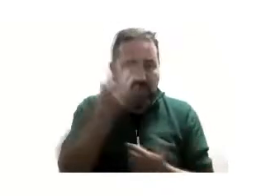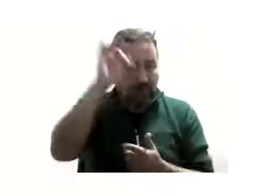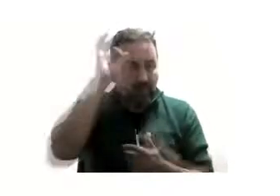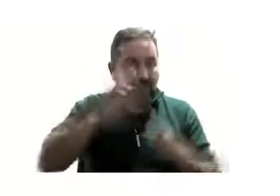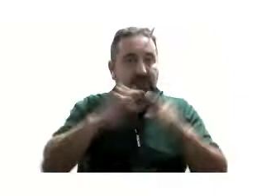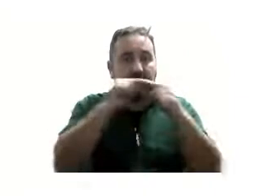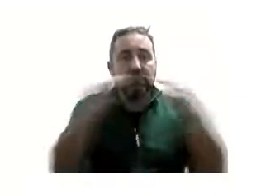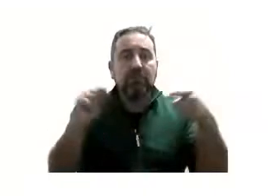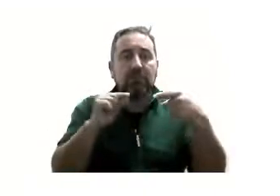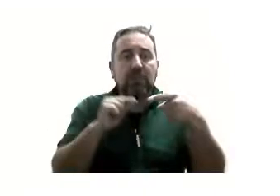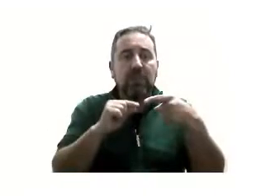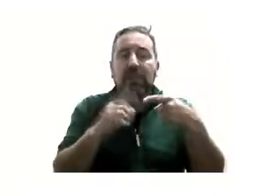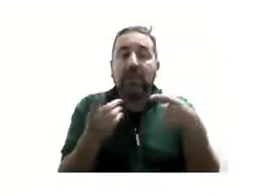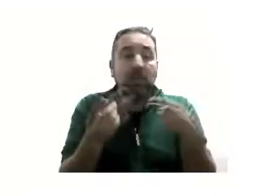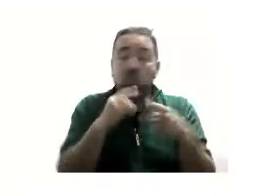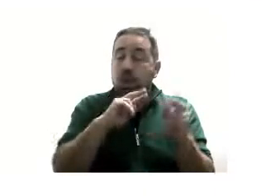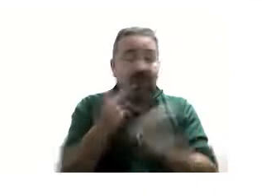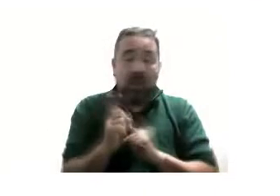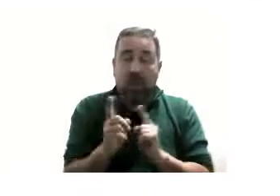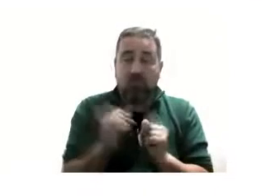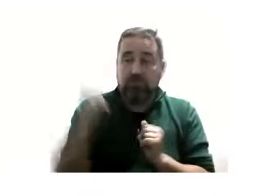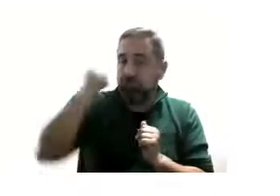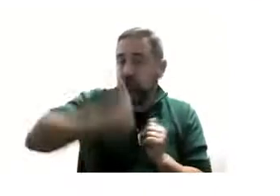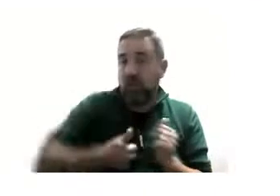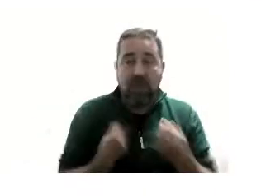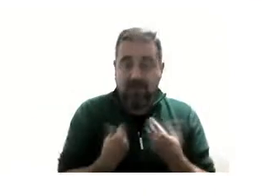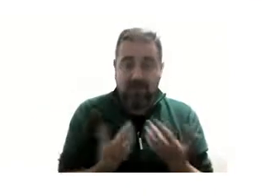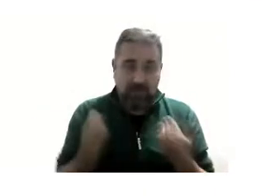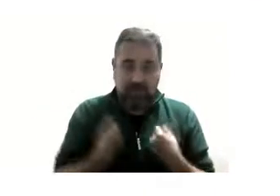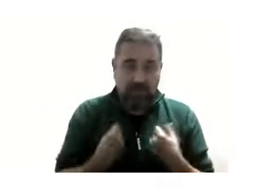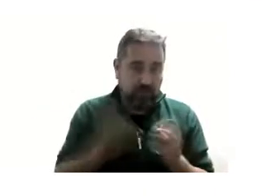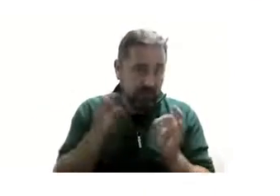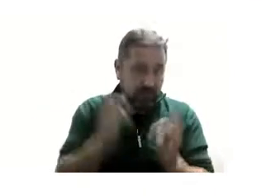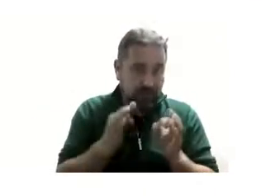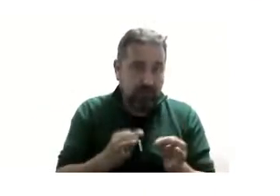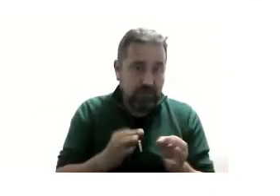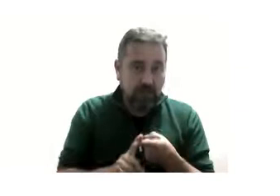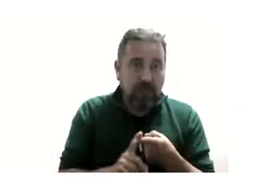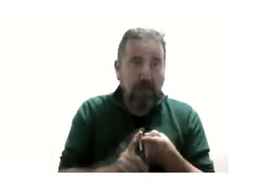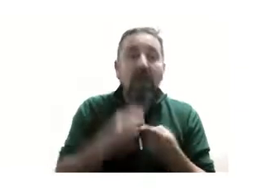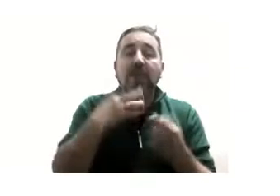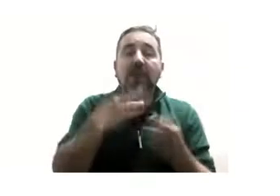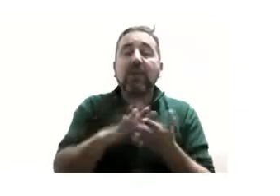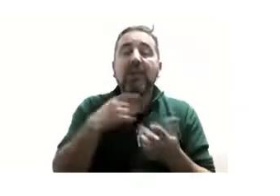subrayado la indicación que no ha variado, que ha sido toda la vida la indicación fundamental, que es alguien que tiene